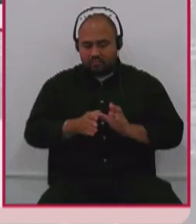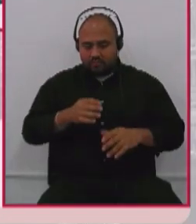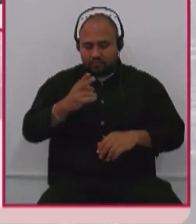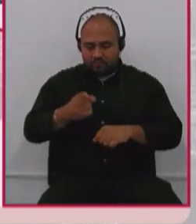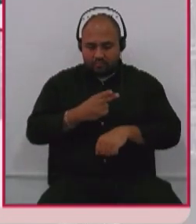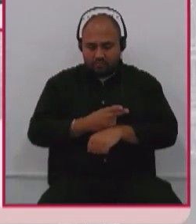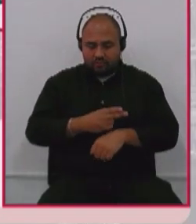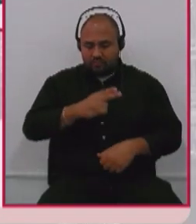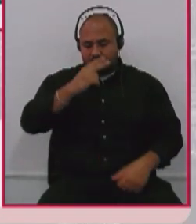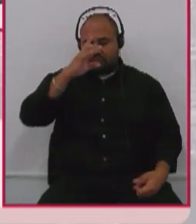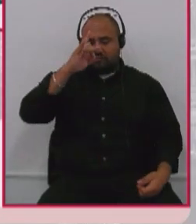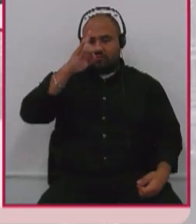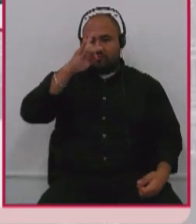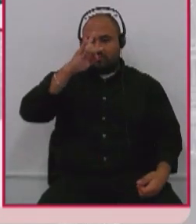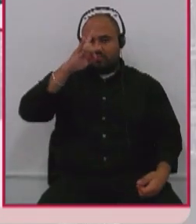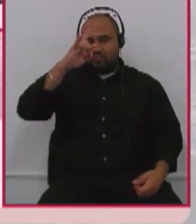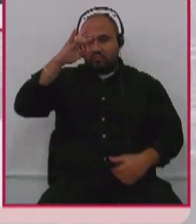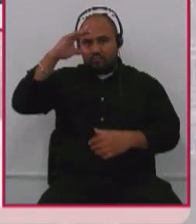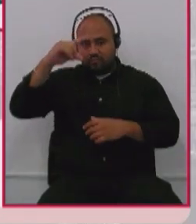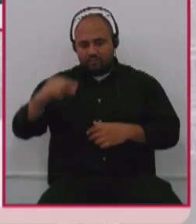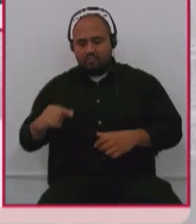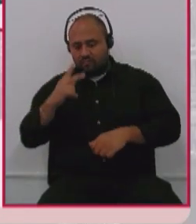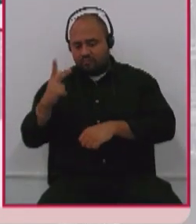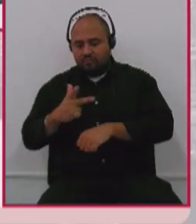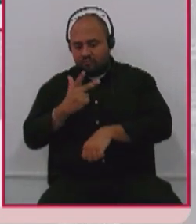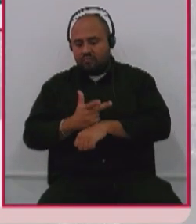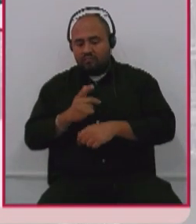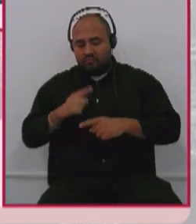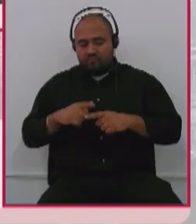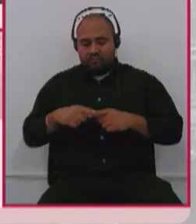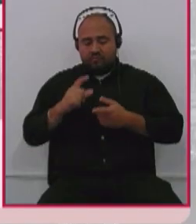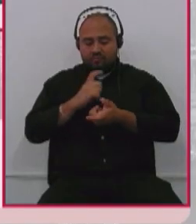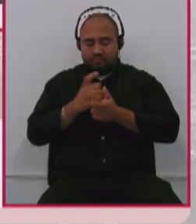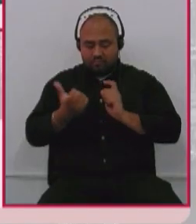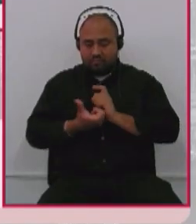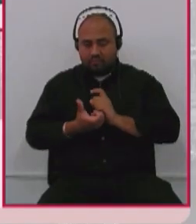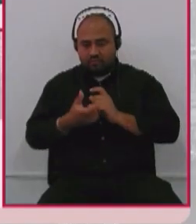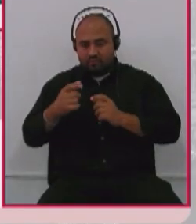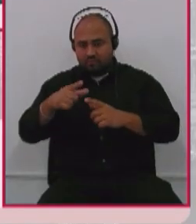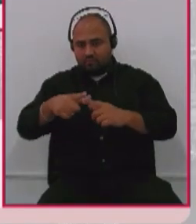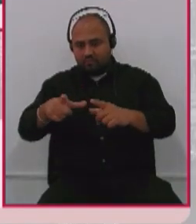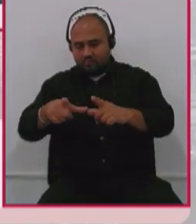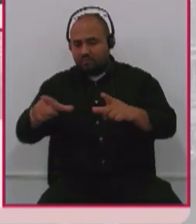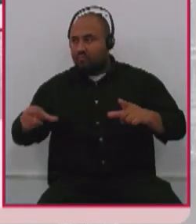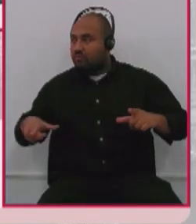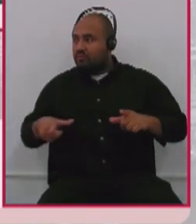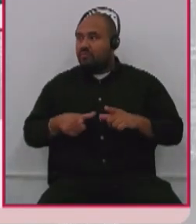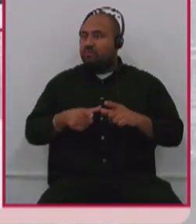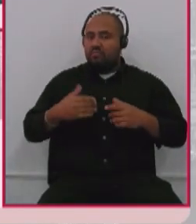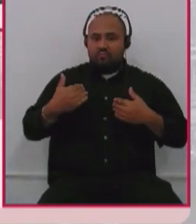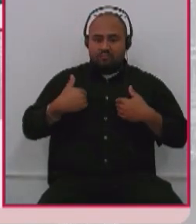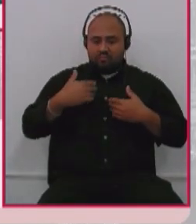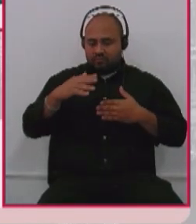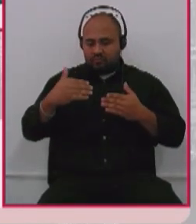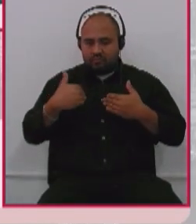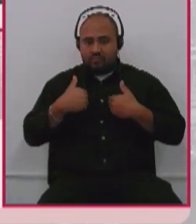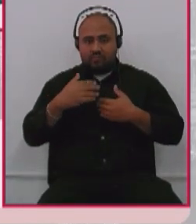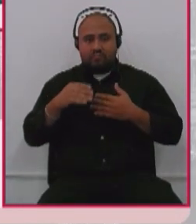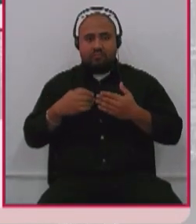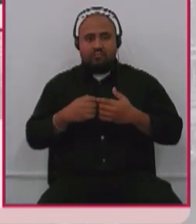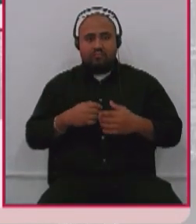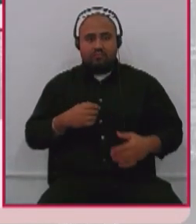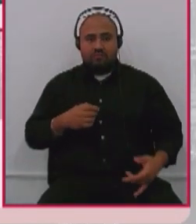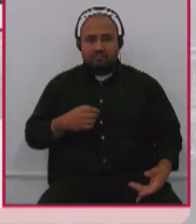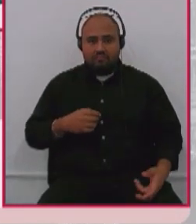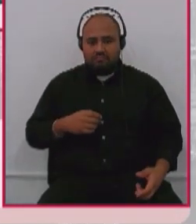inyección. El tercero es el cambio de zonas y una vez más, aprovechando que ya teníamos todo el setup de un siguiente pozo, cada